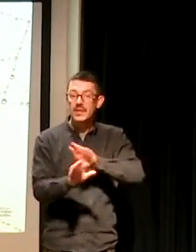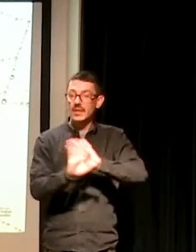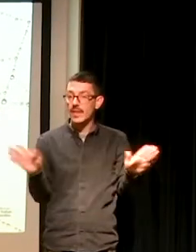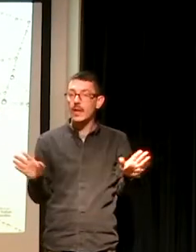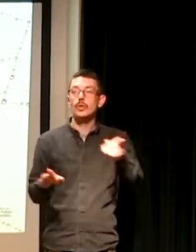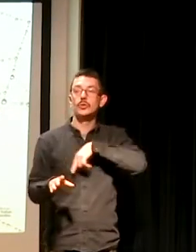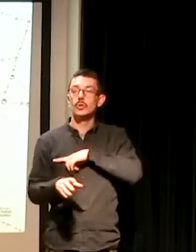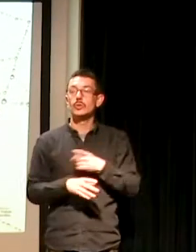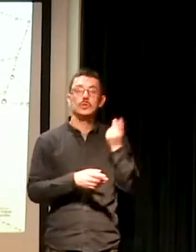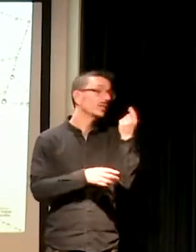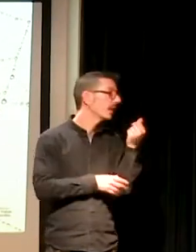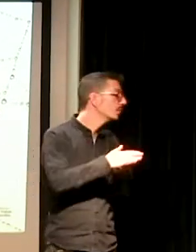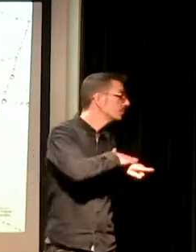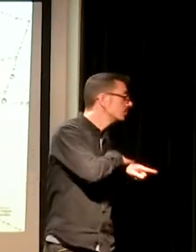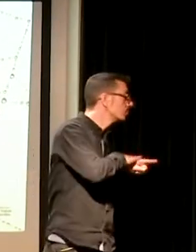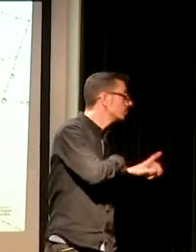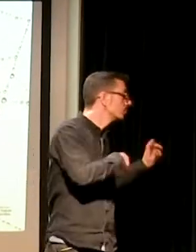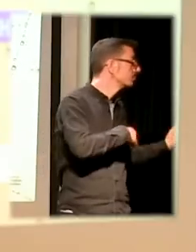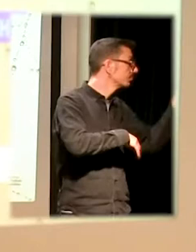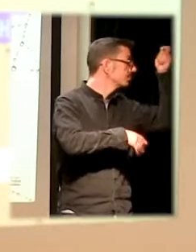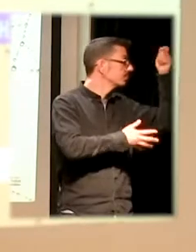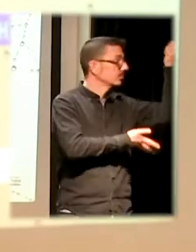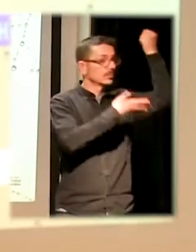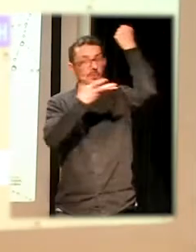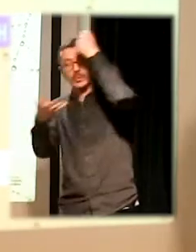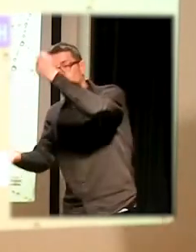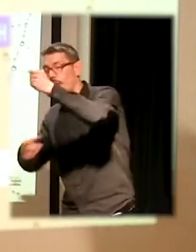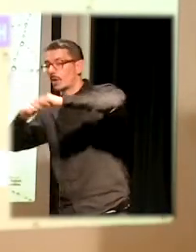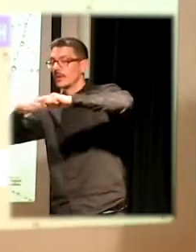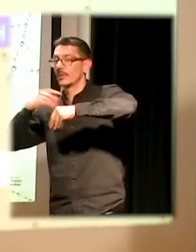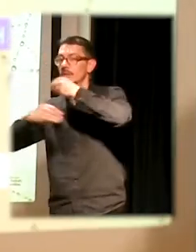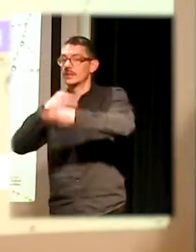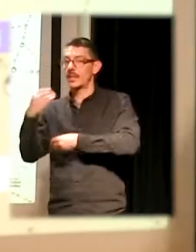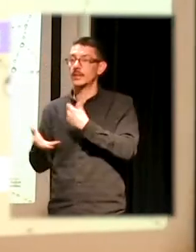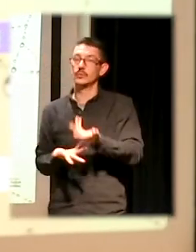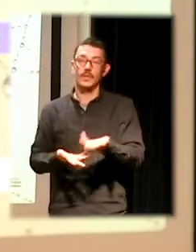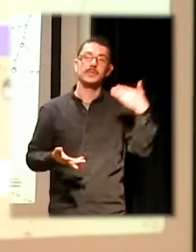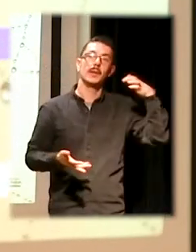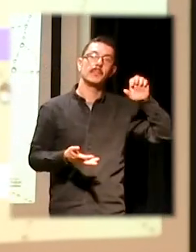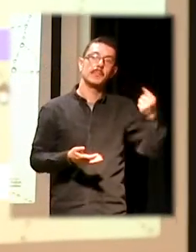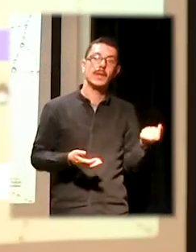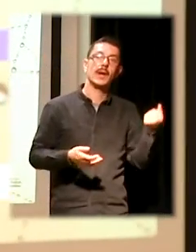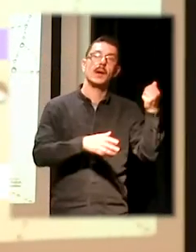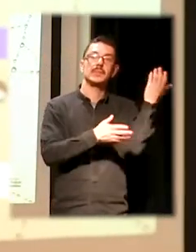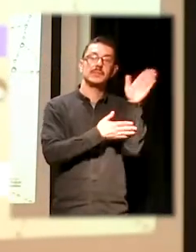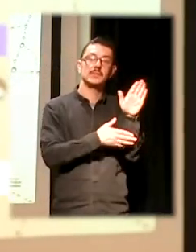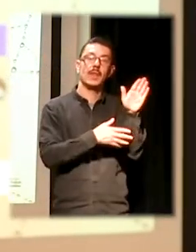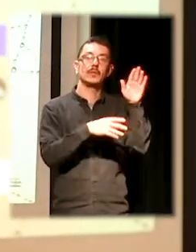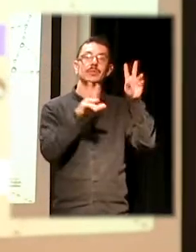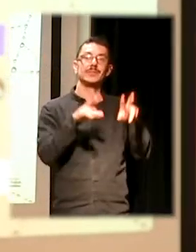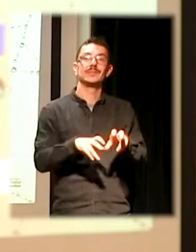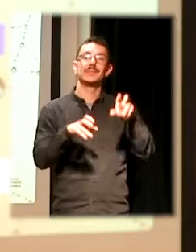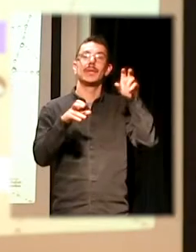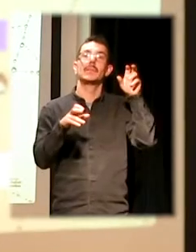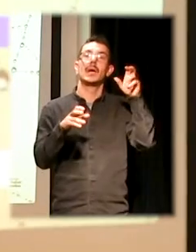buscar dinero y dárselo a las organizaciones que sí que la hacen. Y como Bea ha presentado antes, por ejemplo, el estudio, el diagnóstico y el